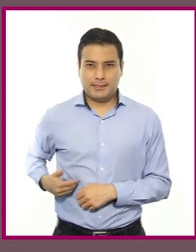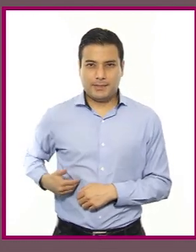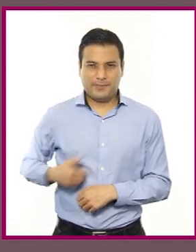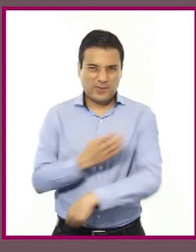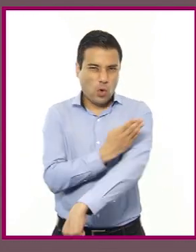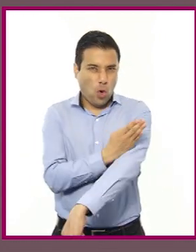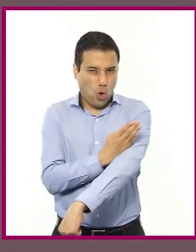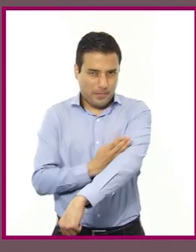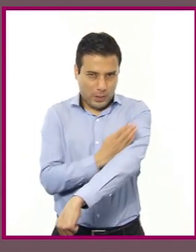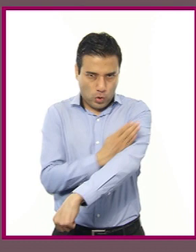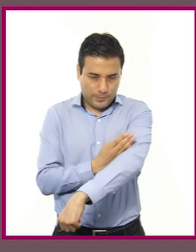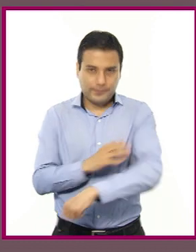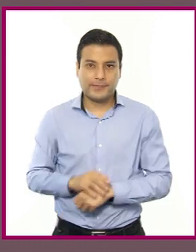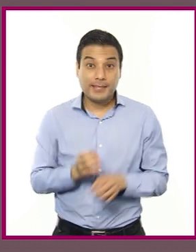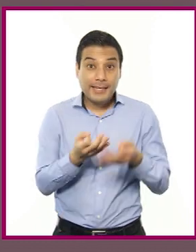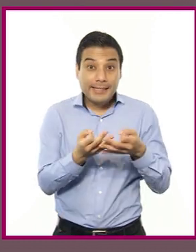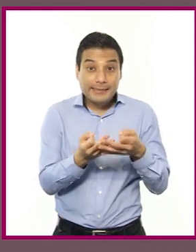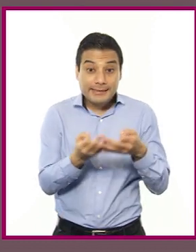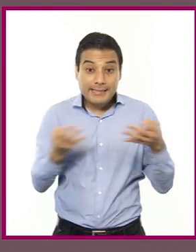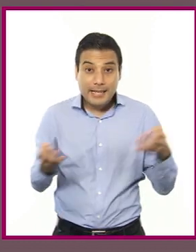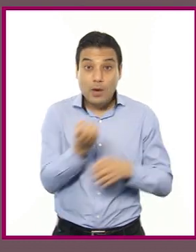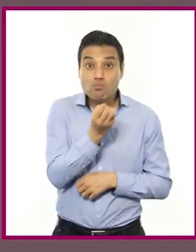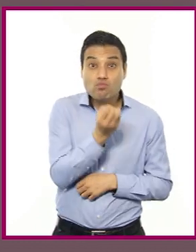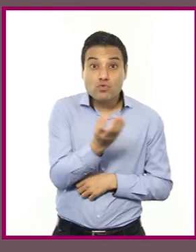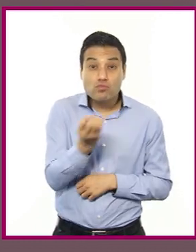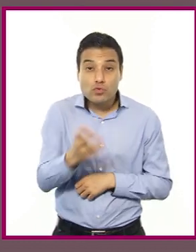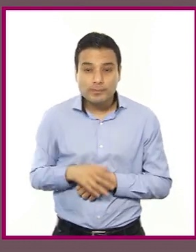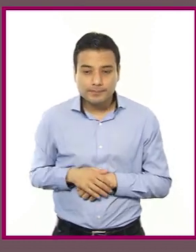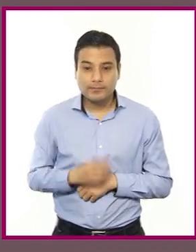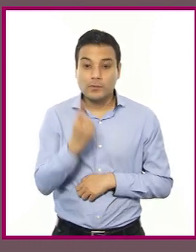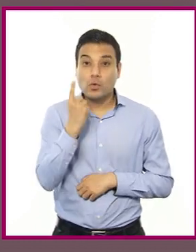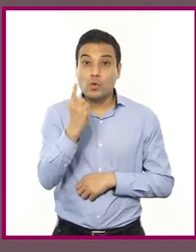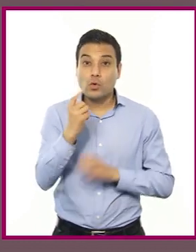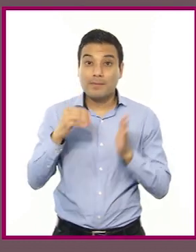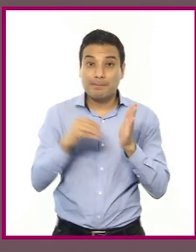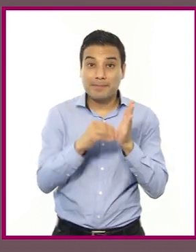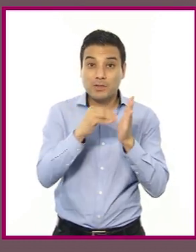Obregón, la cifra aumentó pasando a